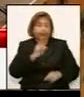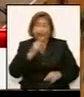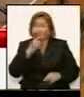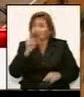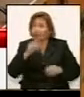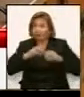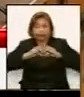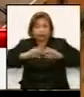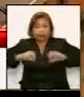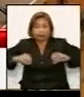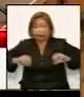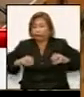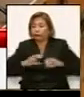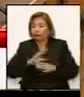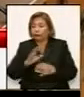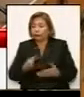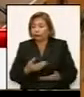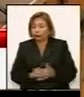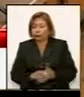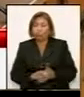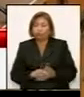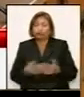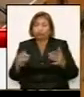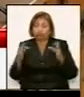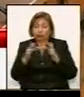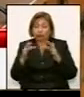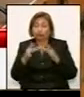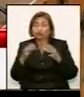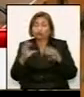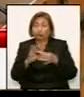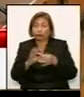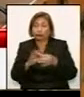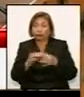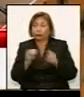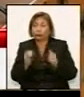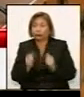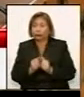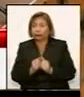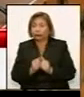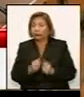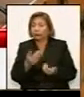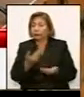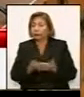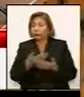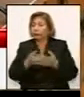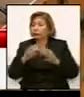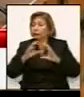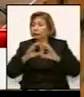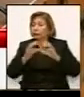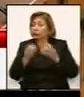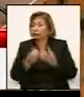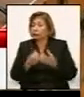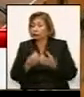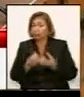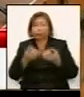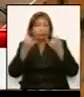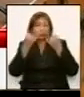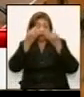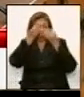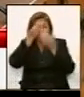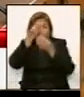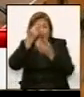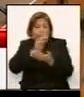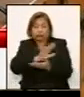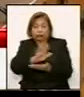mejorarla sino generalmente ocurren están interconectadas ocurren de manera tan brutal ya esto es un gráfico que incluimos en el informe que todos ya